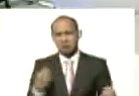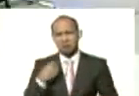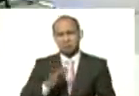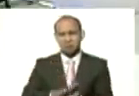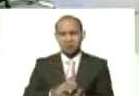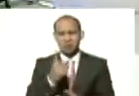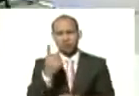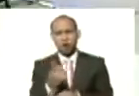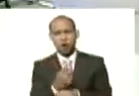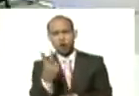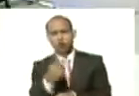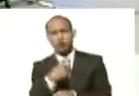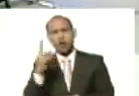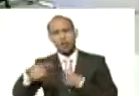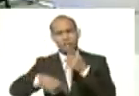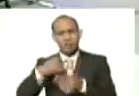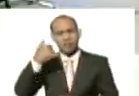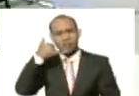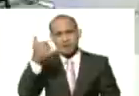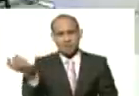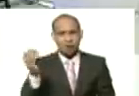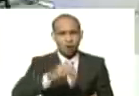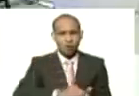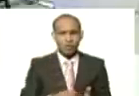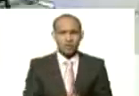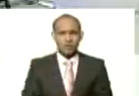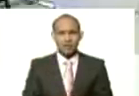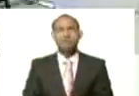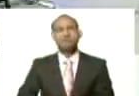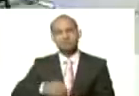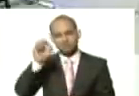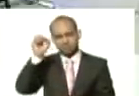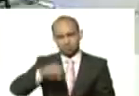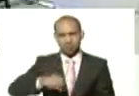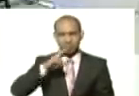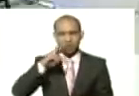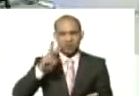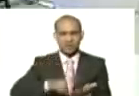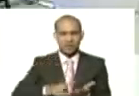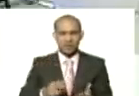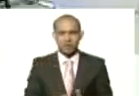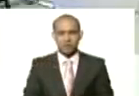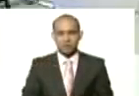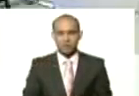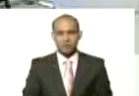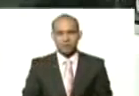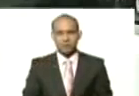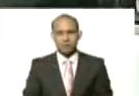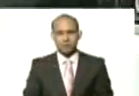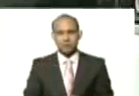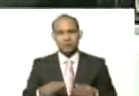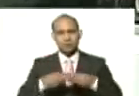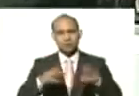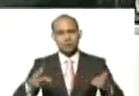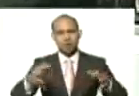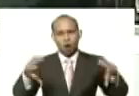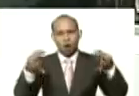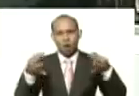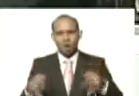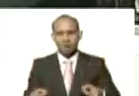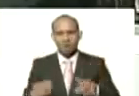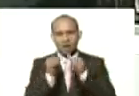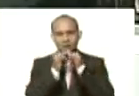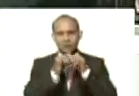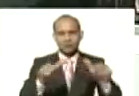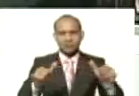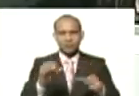hora, 2 horas y me volvió a llamar y me dijo, comprobado. Es pública y oficial la noticia